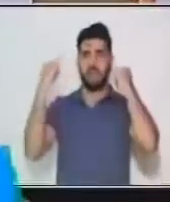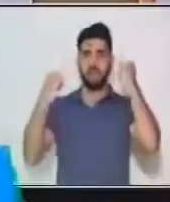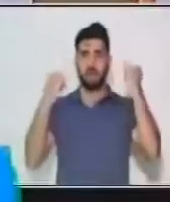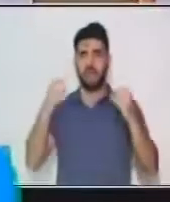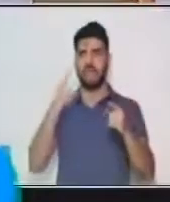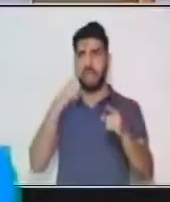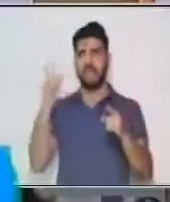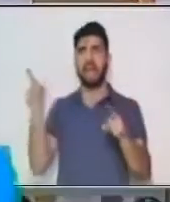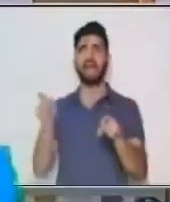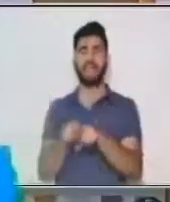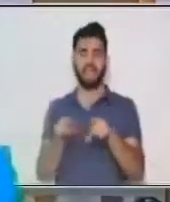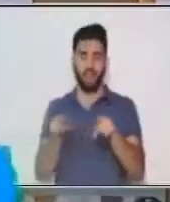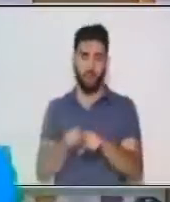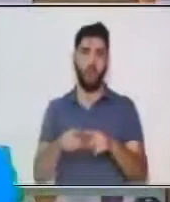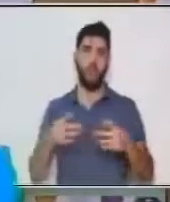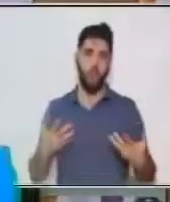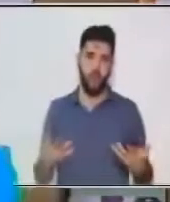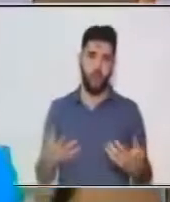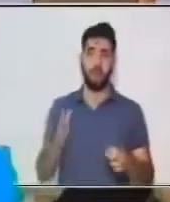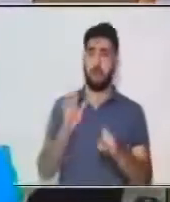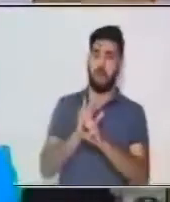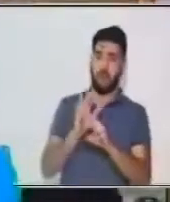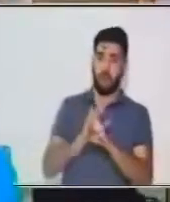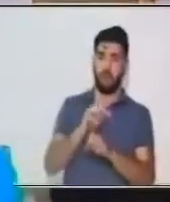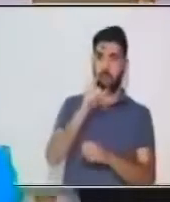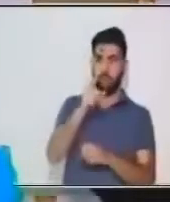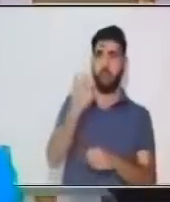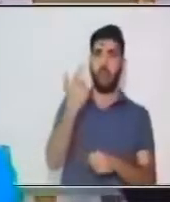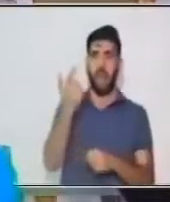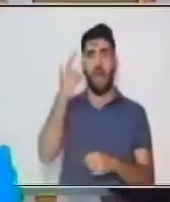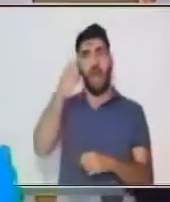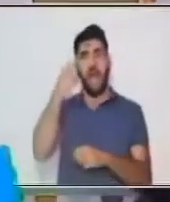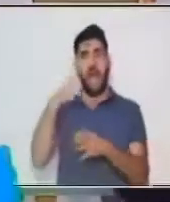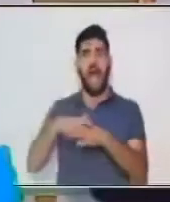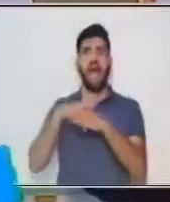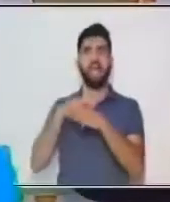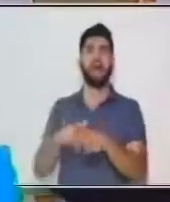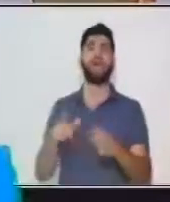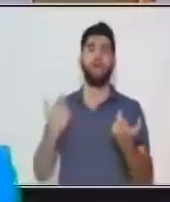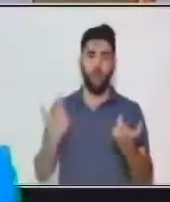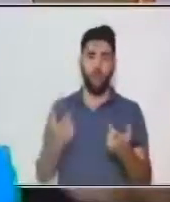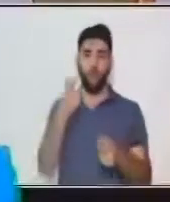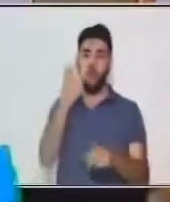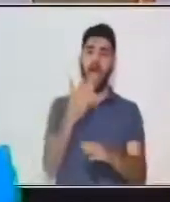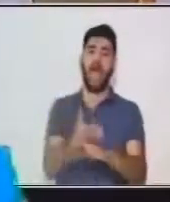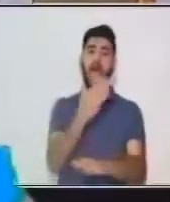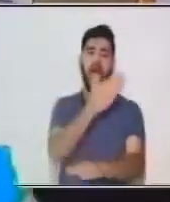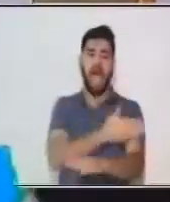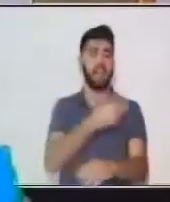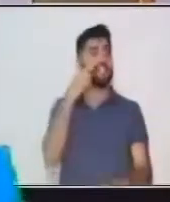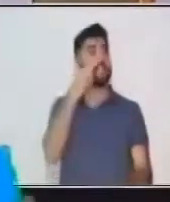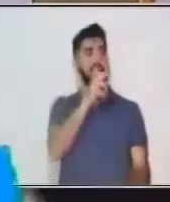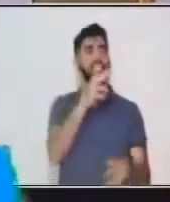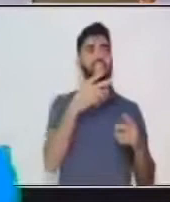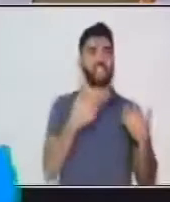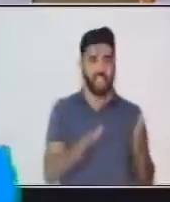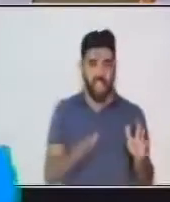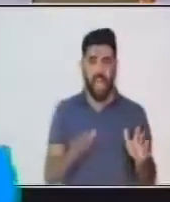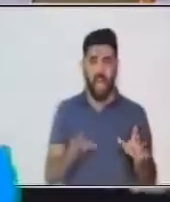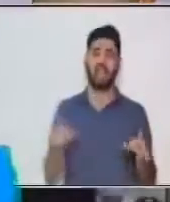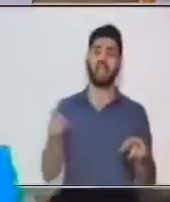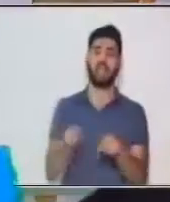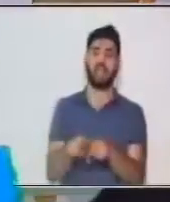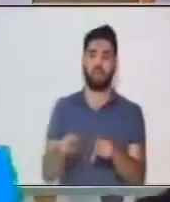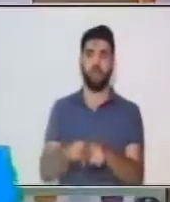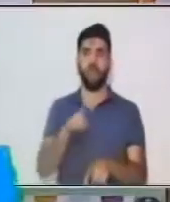Esta persona, para poder imaginar el caballo, lo conoció previamente. Para imaginarse que la niña baja a caballo, también tuvo que